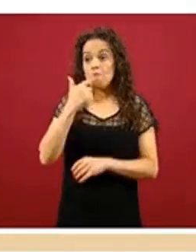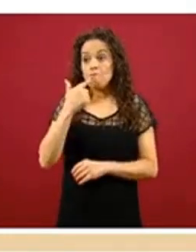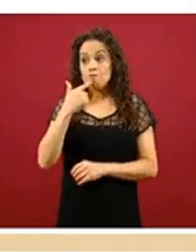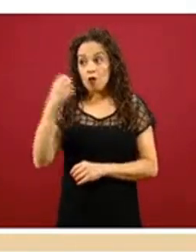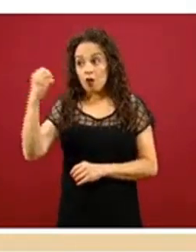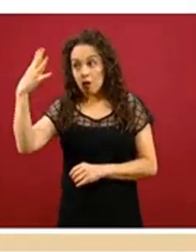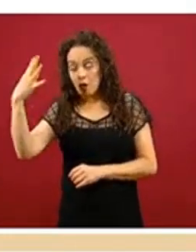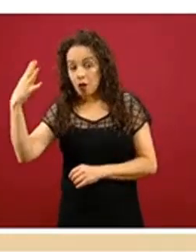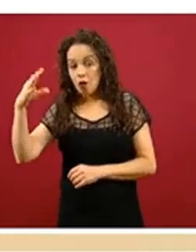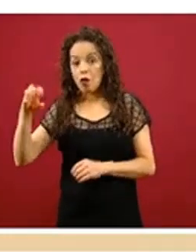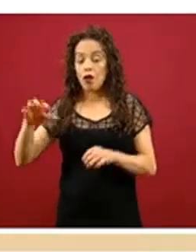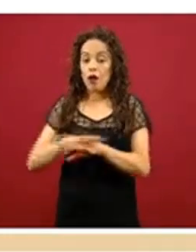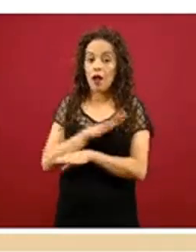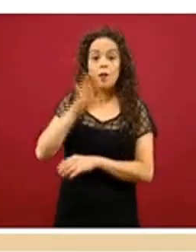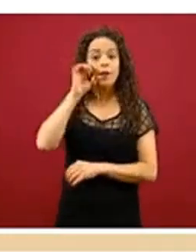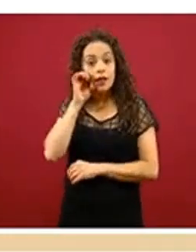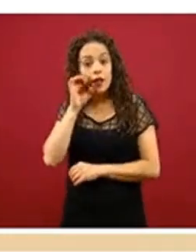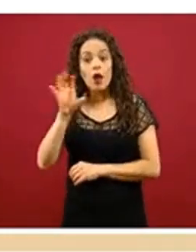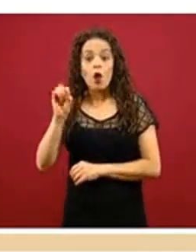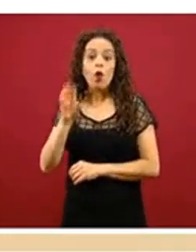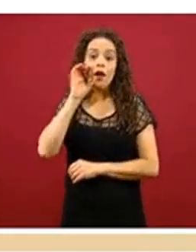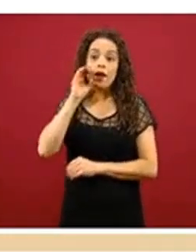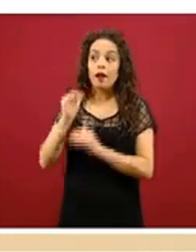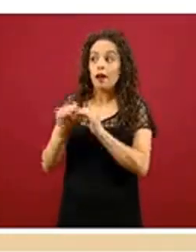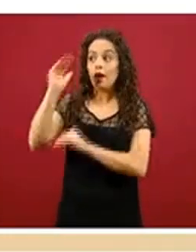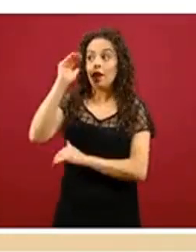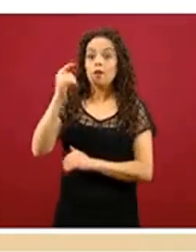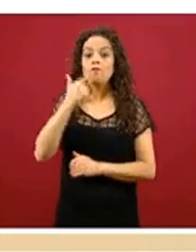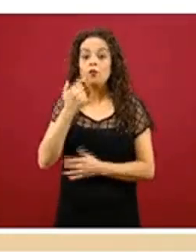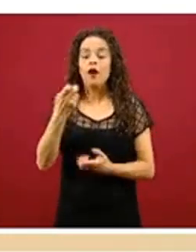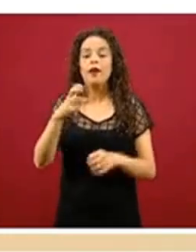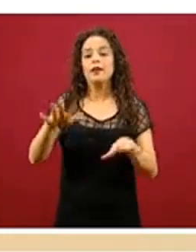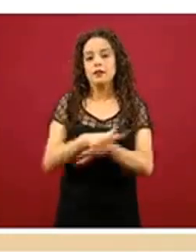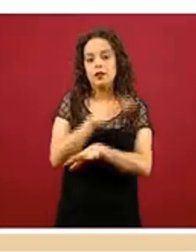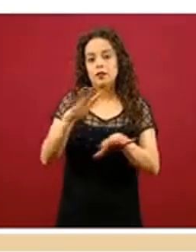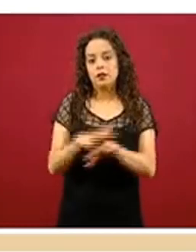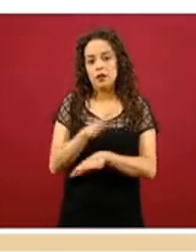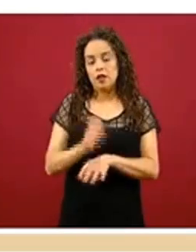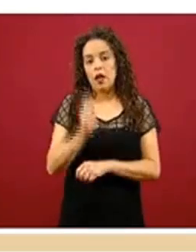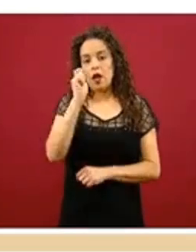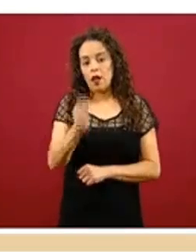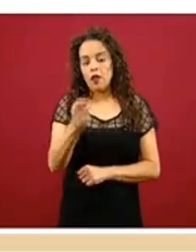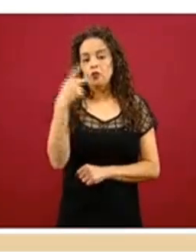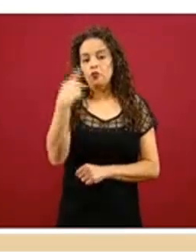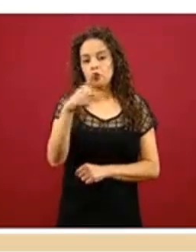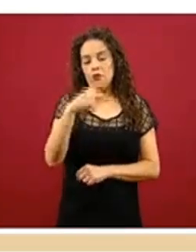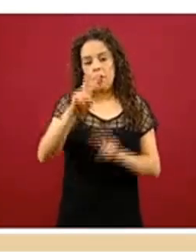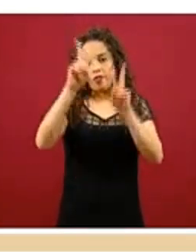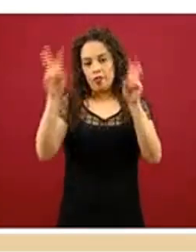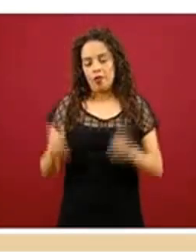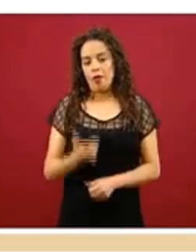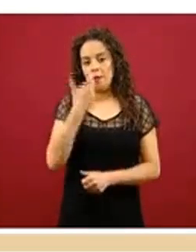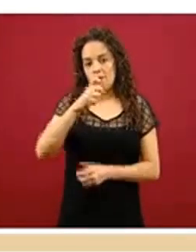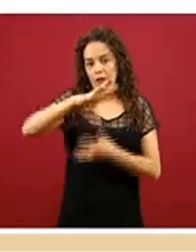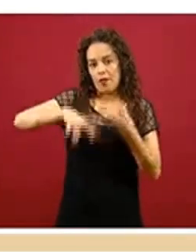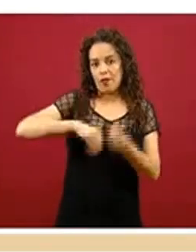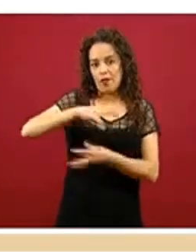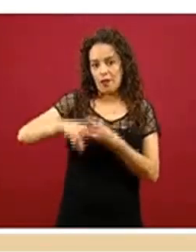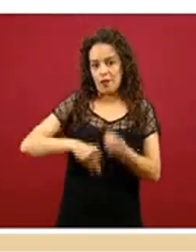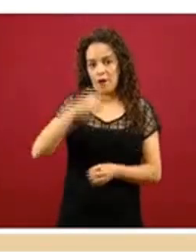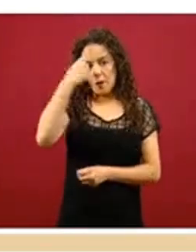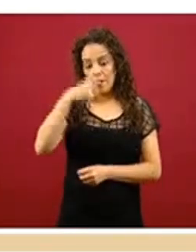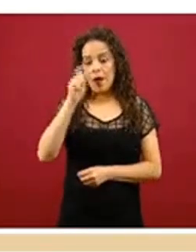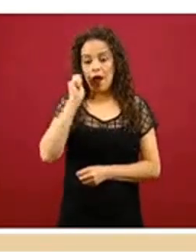también adaptando las actividades socioeconómicas para seguir mitigando la enfermedad. La siguiente, por favor.